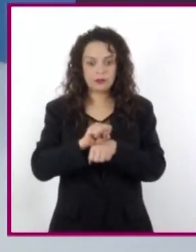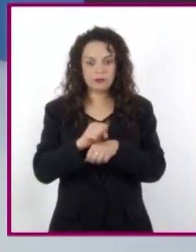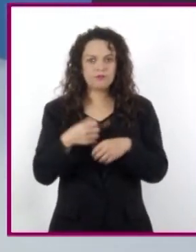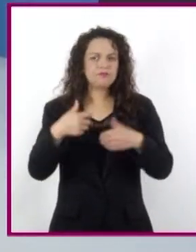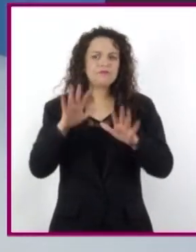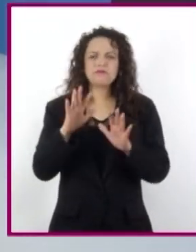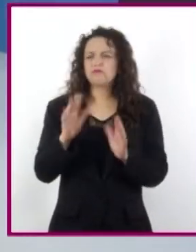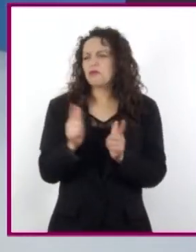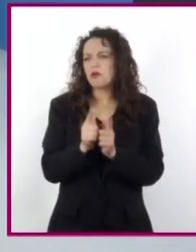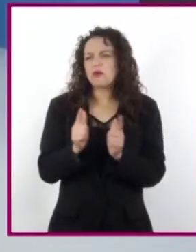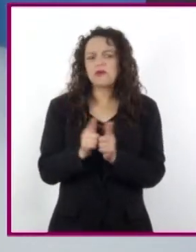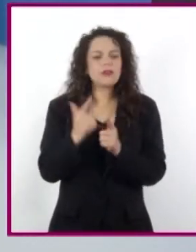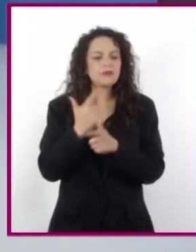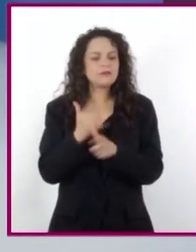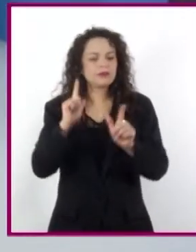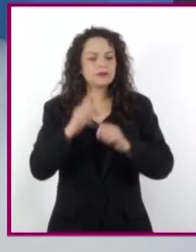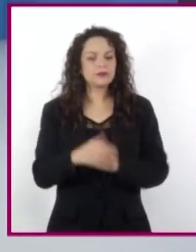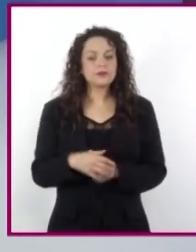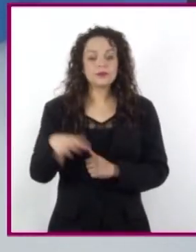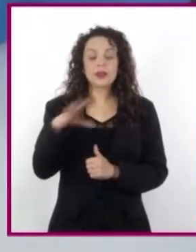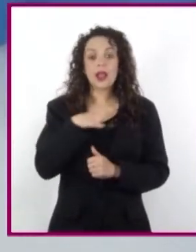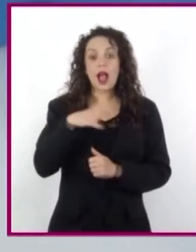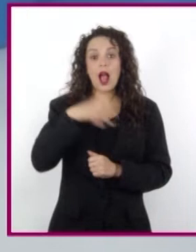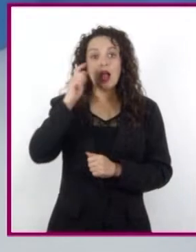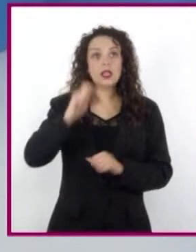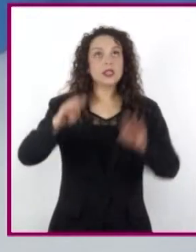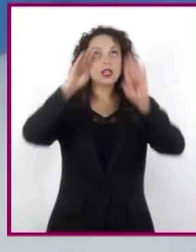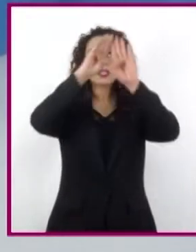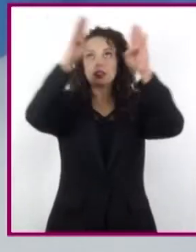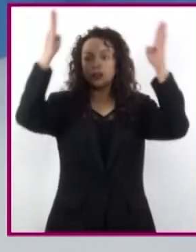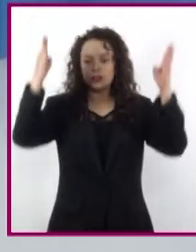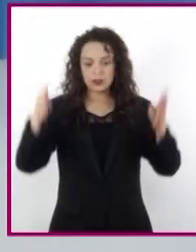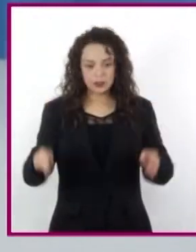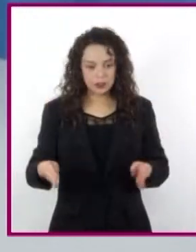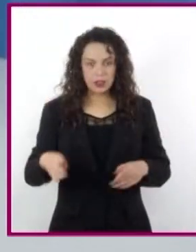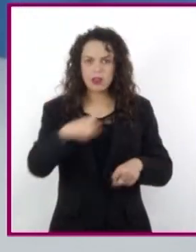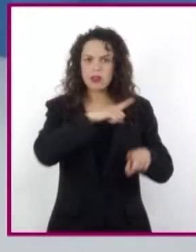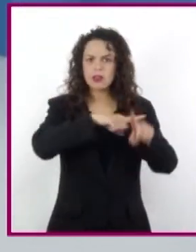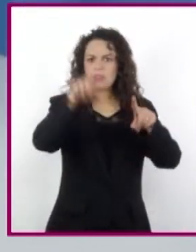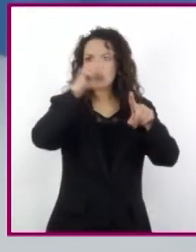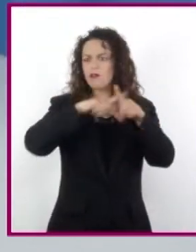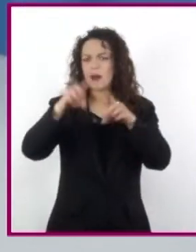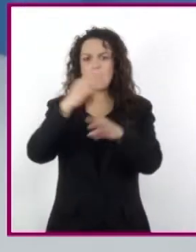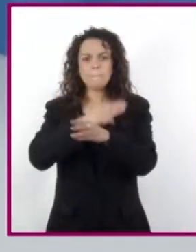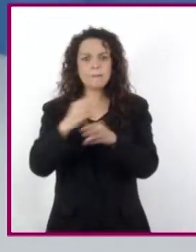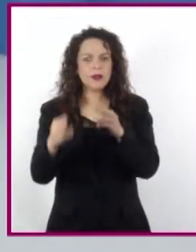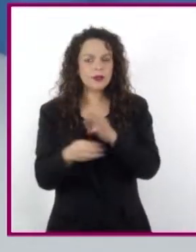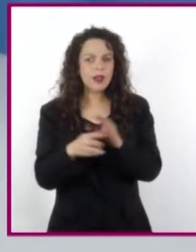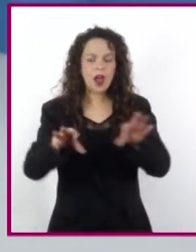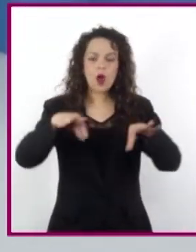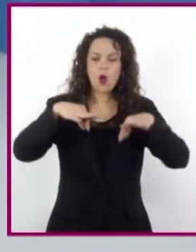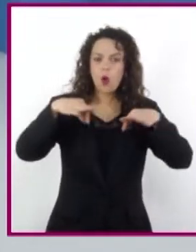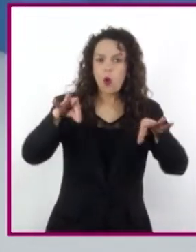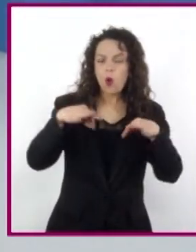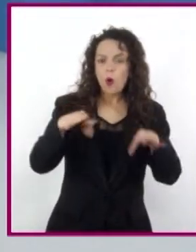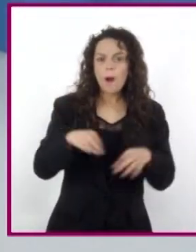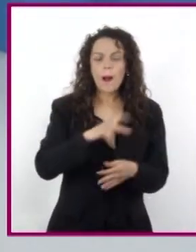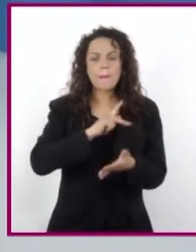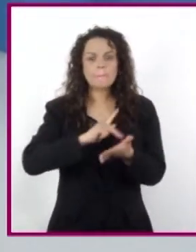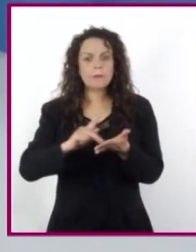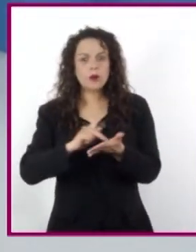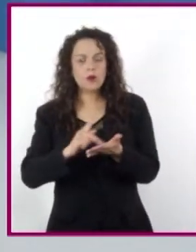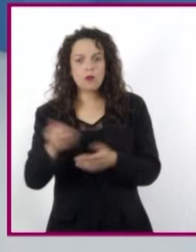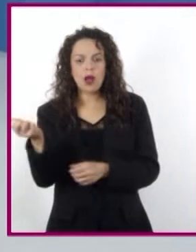algún grupo. Había un estante en el salón lleno de materiales, hojas, plumones,